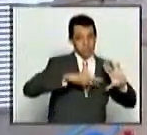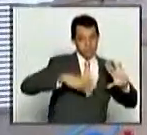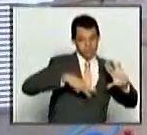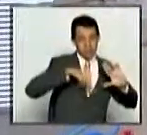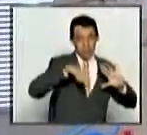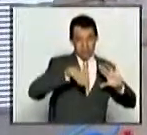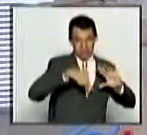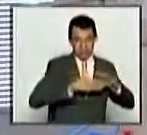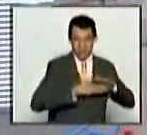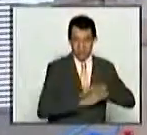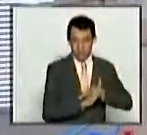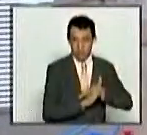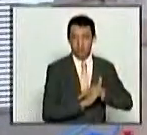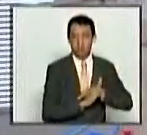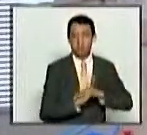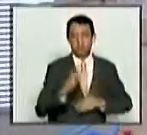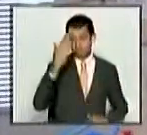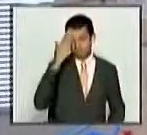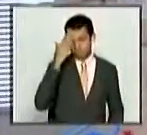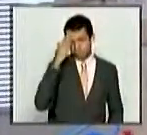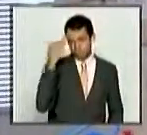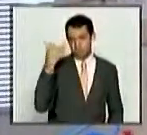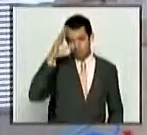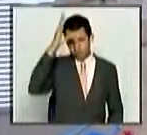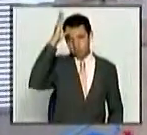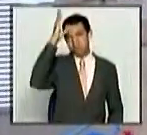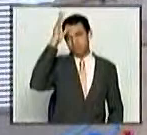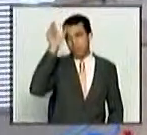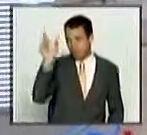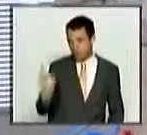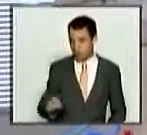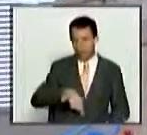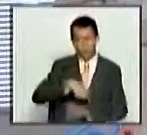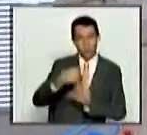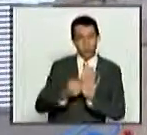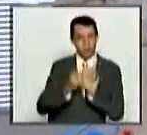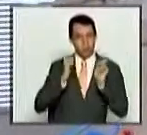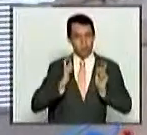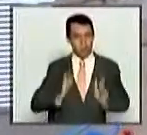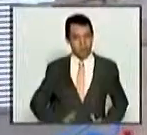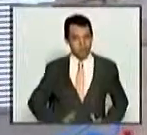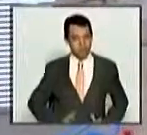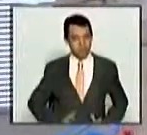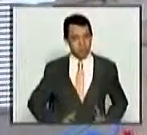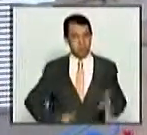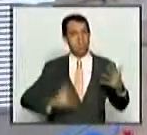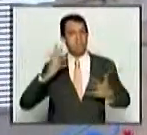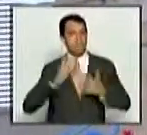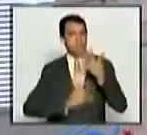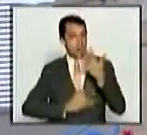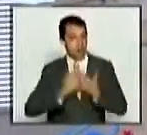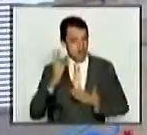de la salud, tenemos ese conocimiento del cuerpo, de la medicina, de la biofísica, de la